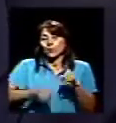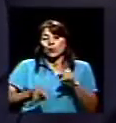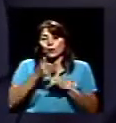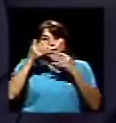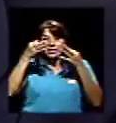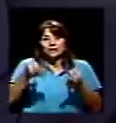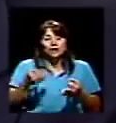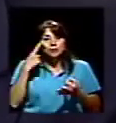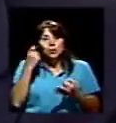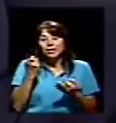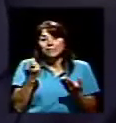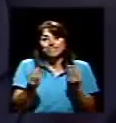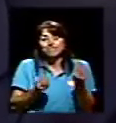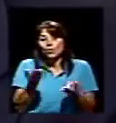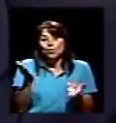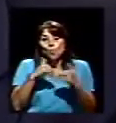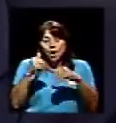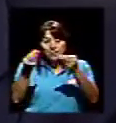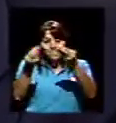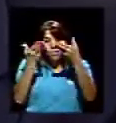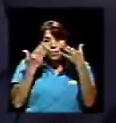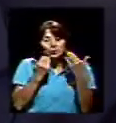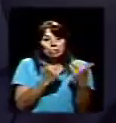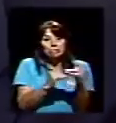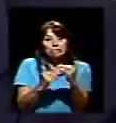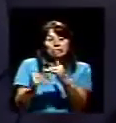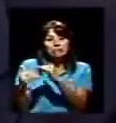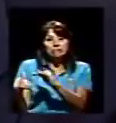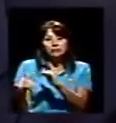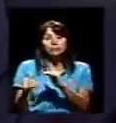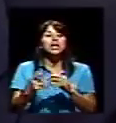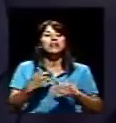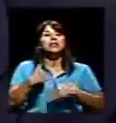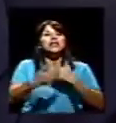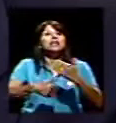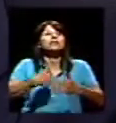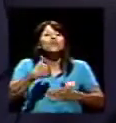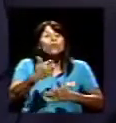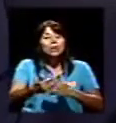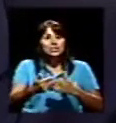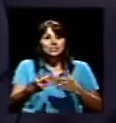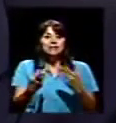limitación de información. Después a ir evolucionando a un sistema que cuando el EDUS esté ya